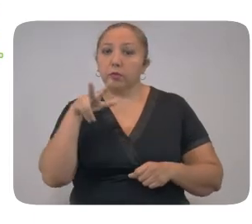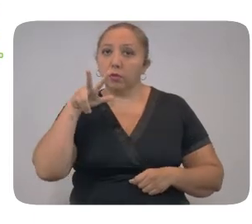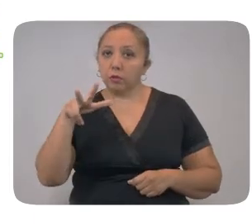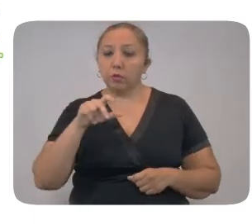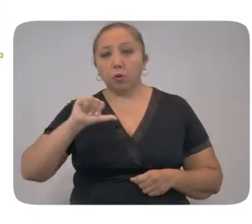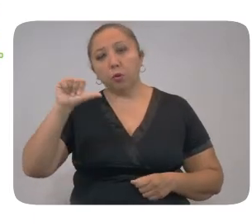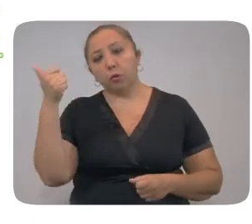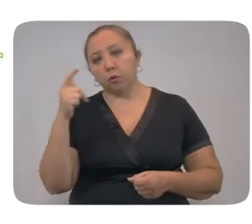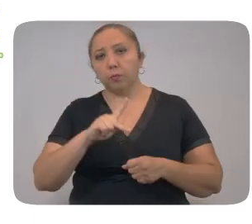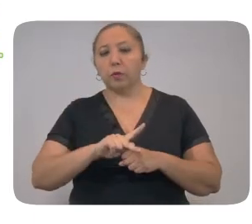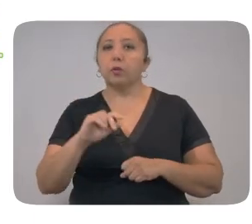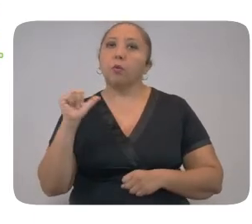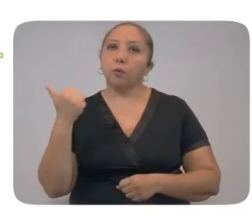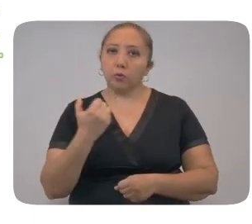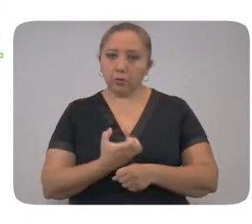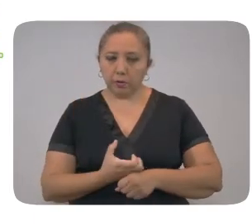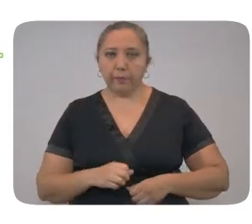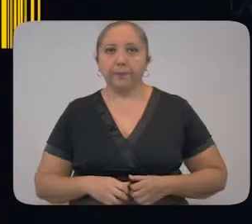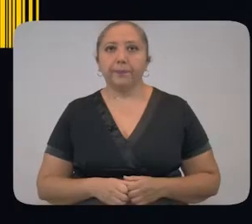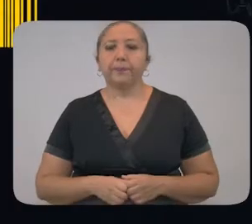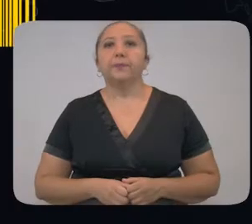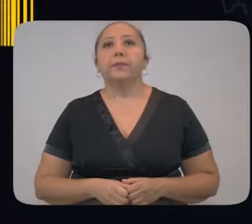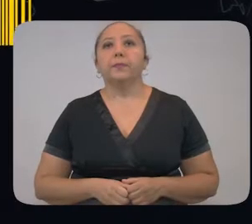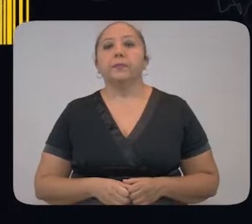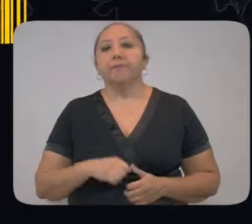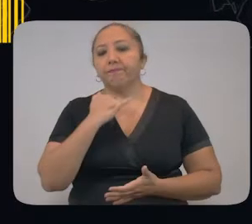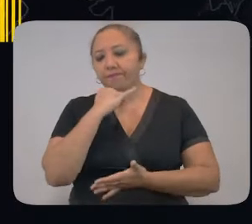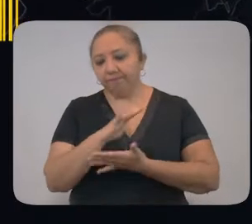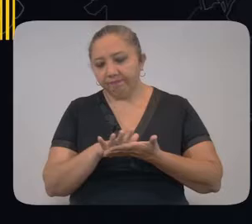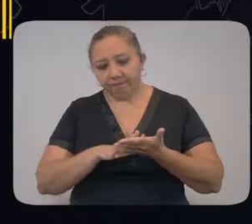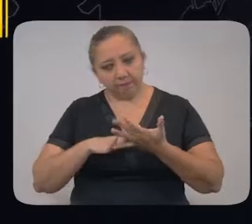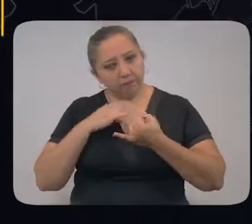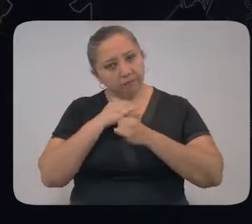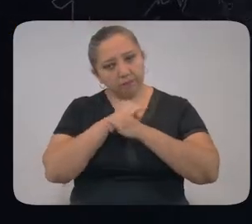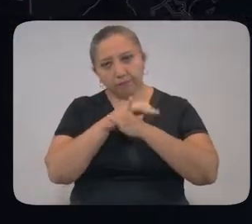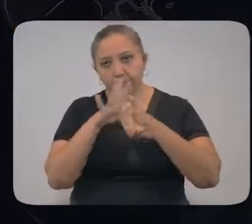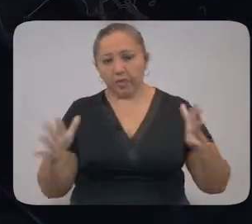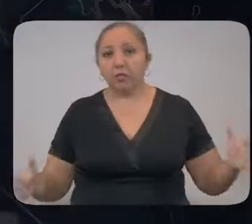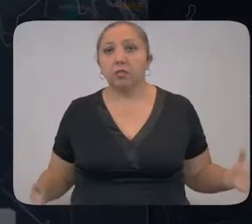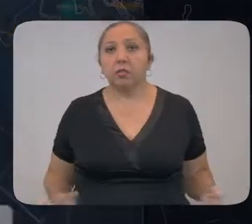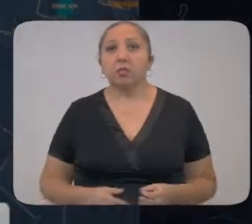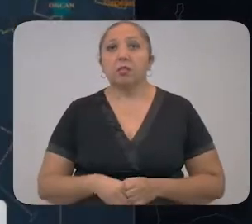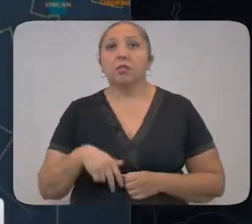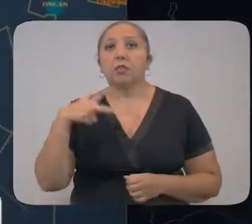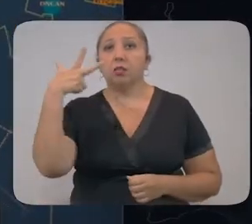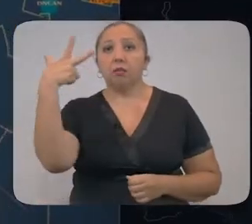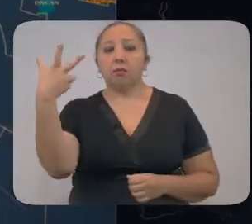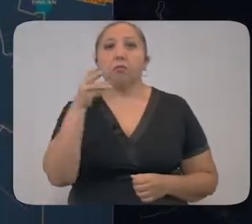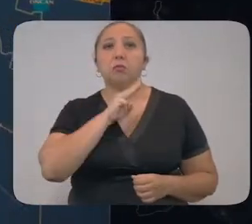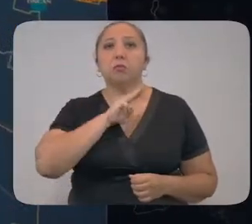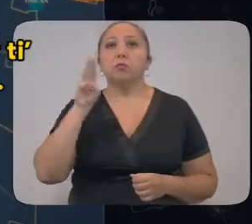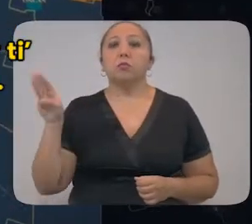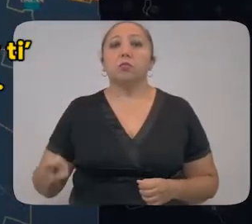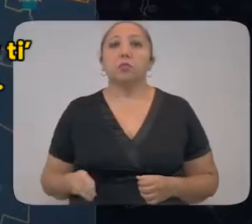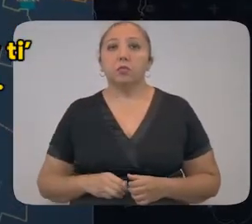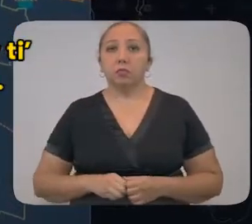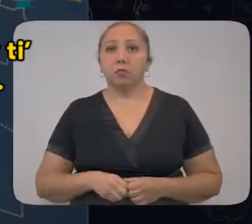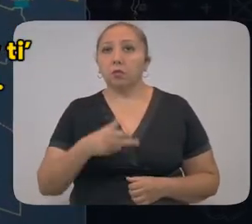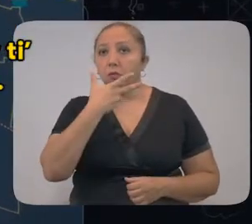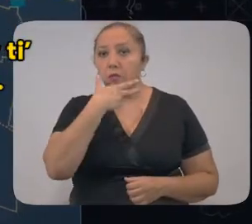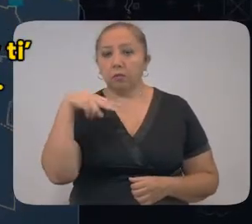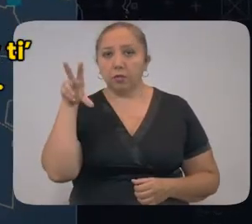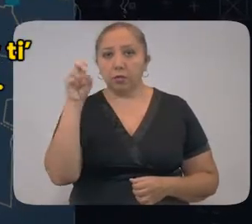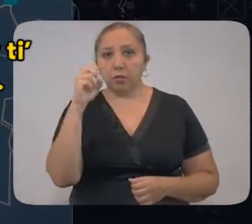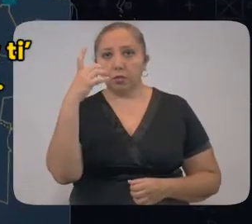cuales son de otro país u otro estado. Lamentablemente, en este parte médico informamos de 8 fallecimientos. Hombre